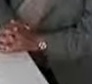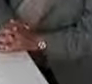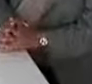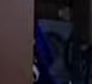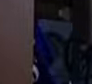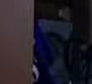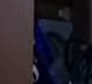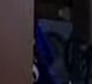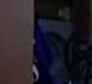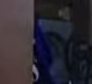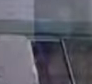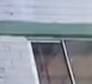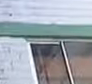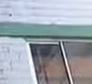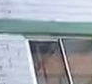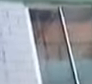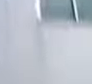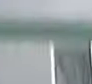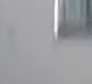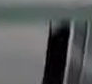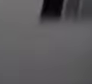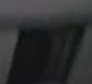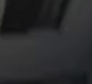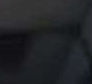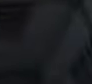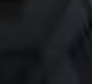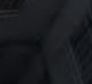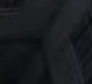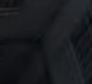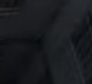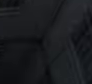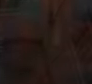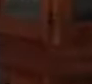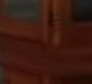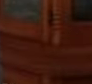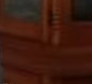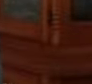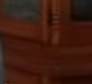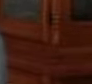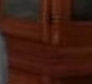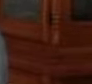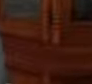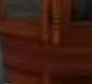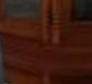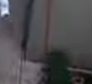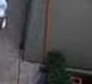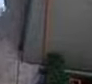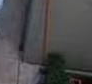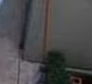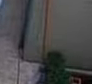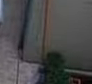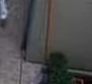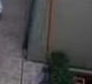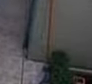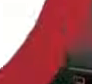Nada más dice que lleguemos a conciliar. ¿Cómo vamos a conciliar con estas personas? Simplemente lo que queremos es que nos den cuentas claras.